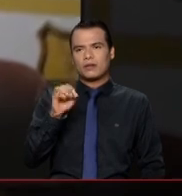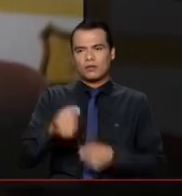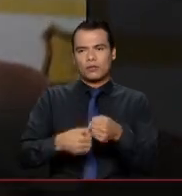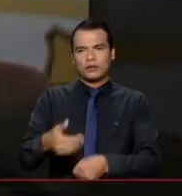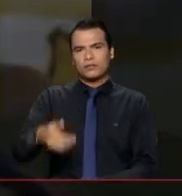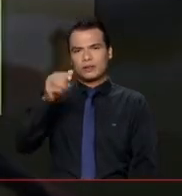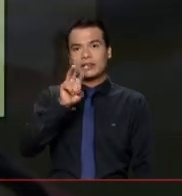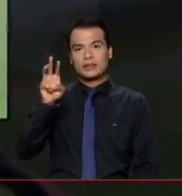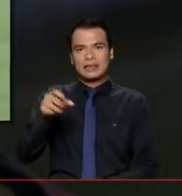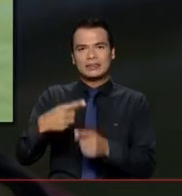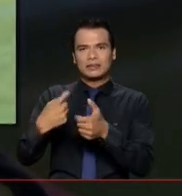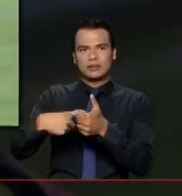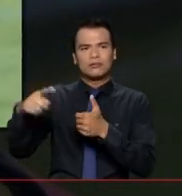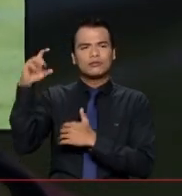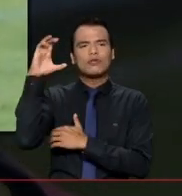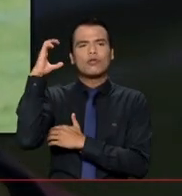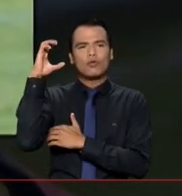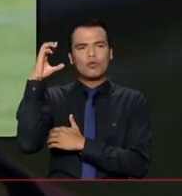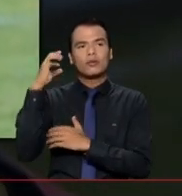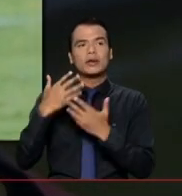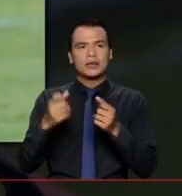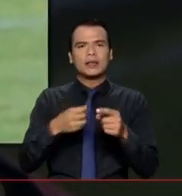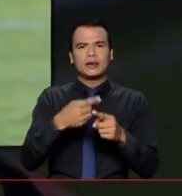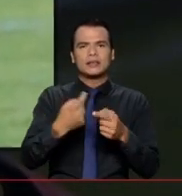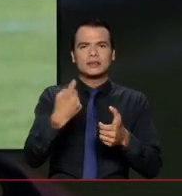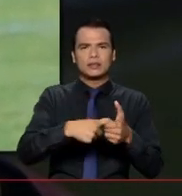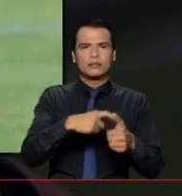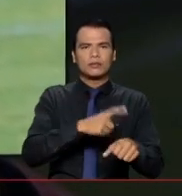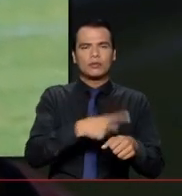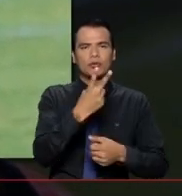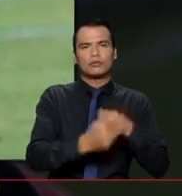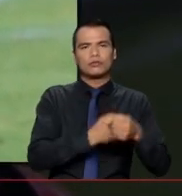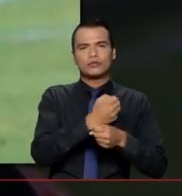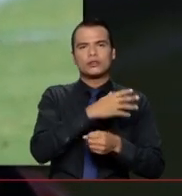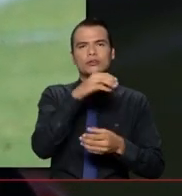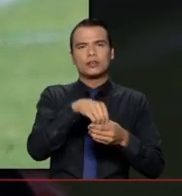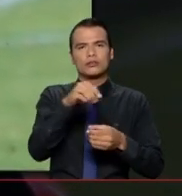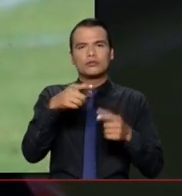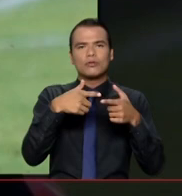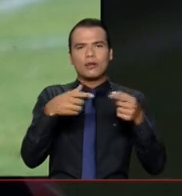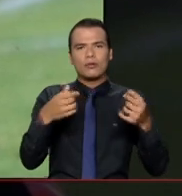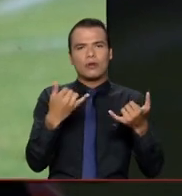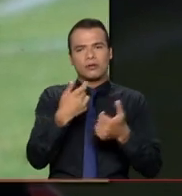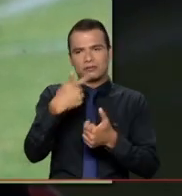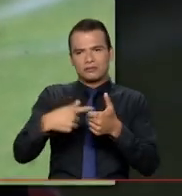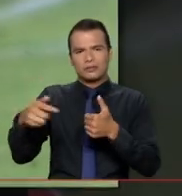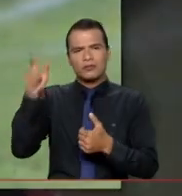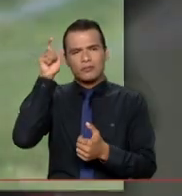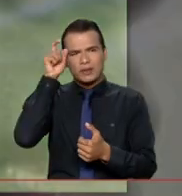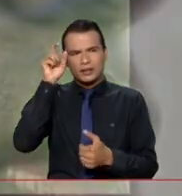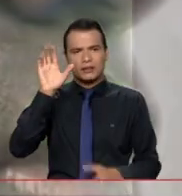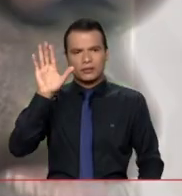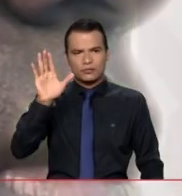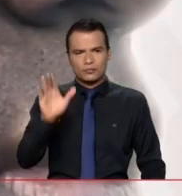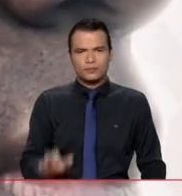años llega a las Toldas Rojas después de militar dos temporadas en el fútbol japonés con el